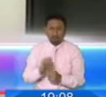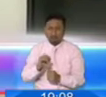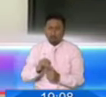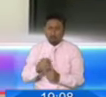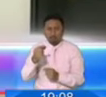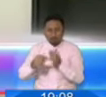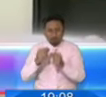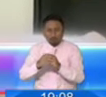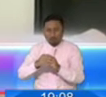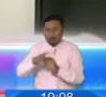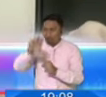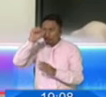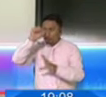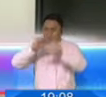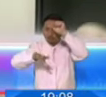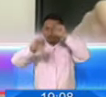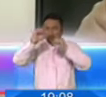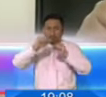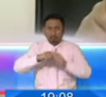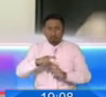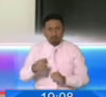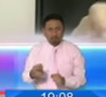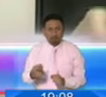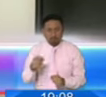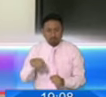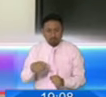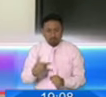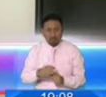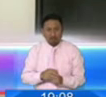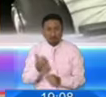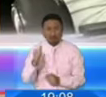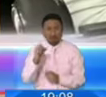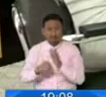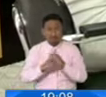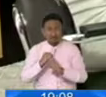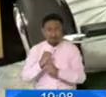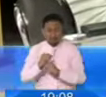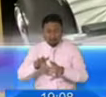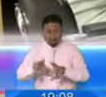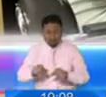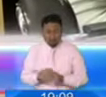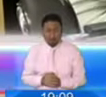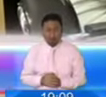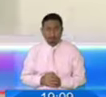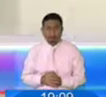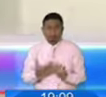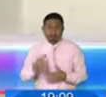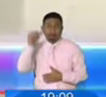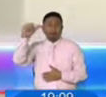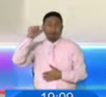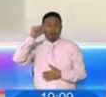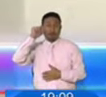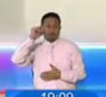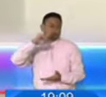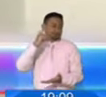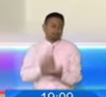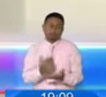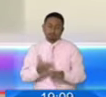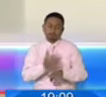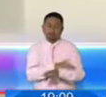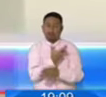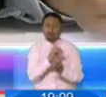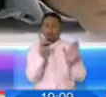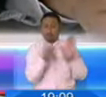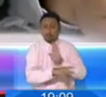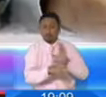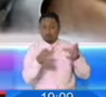descubriendo el robo que se han hecho durante los 10 años. También explicó que con los audios se confirman las denuncias que la